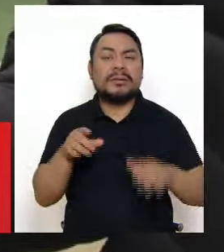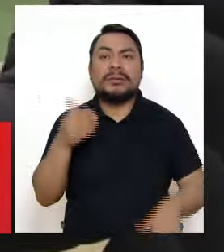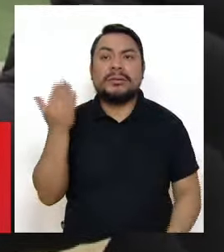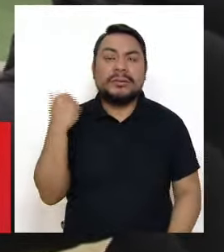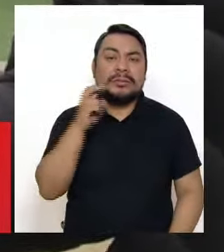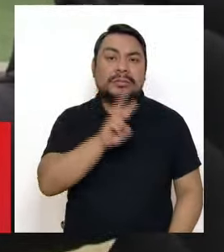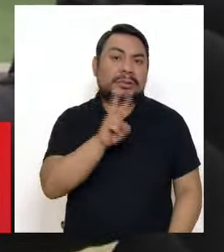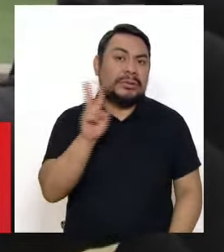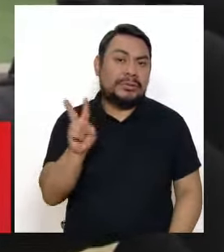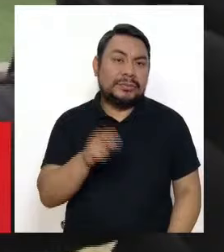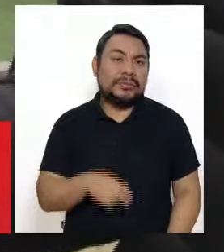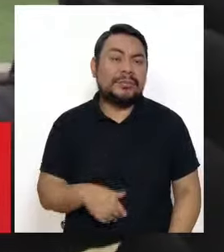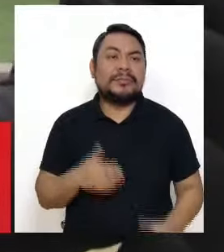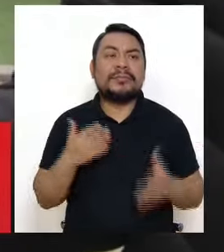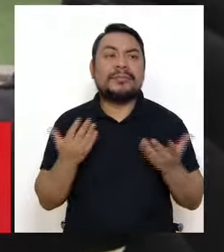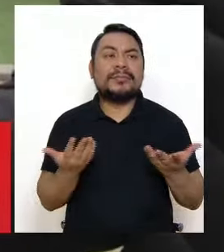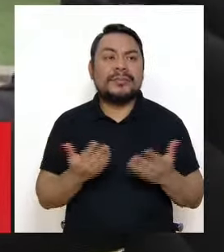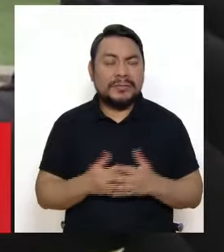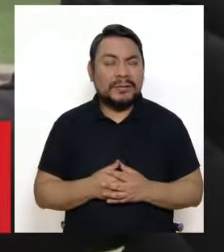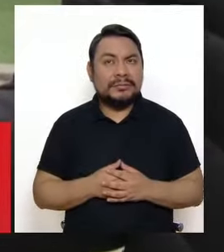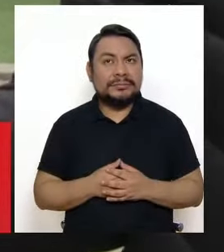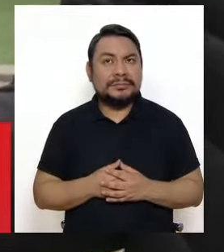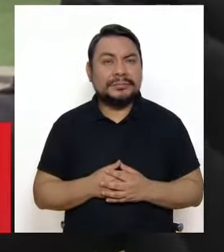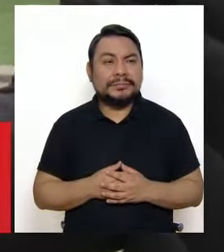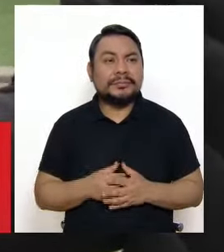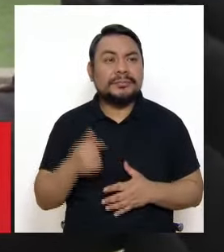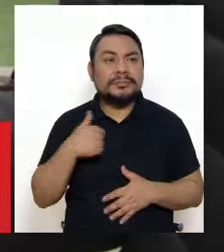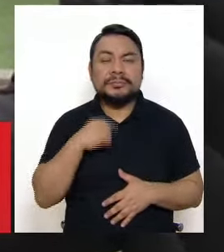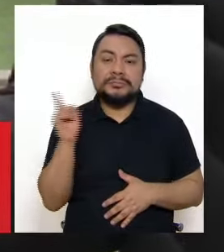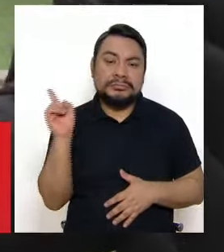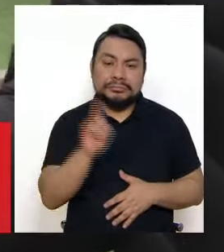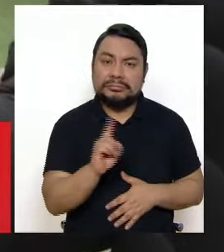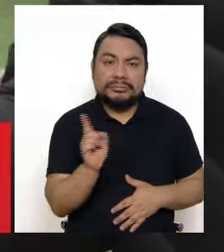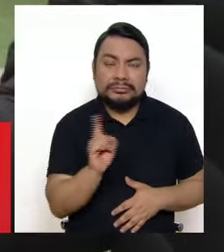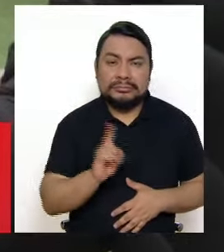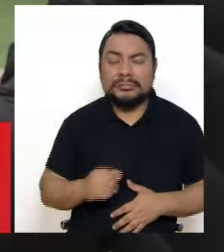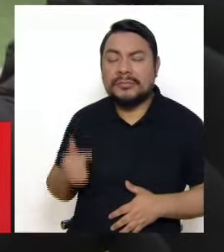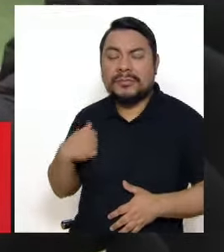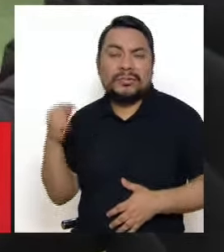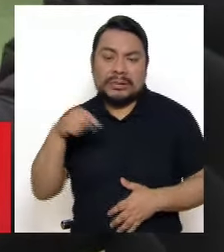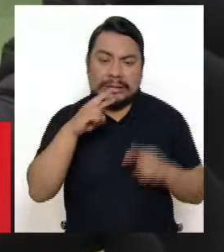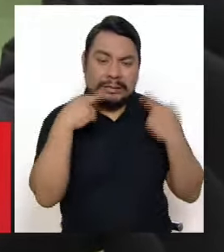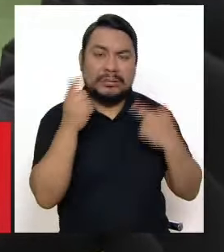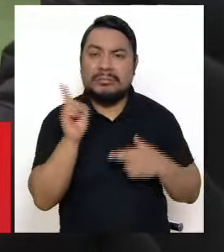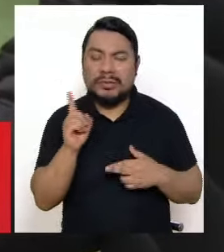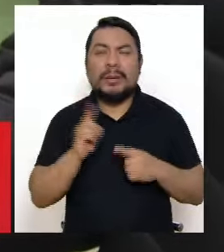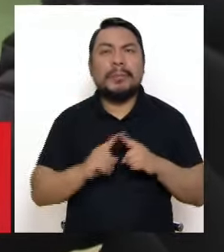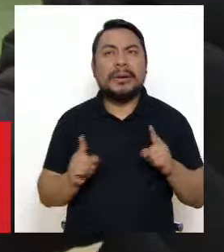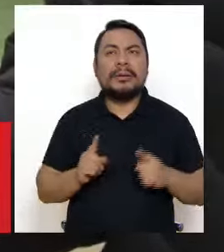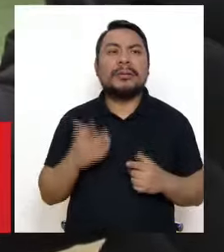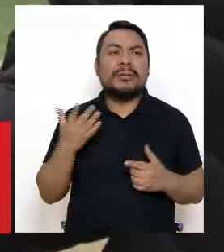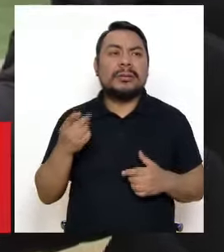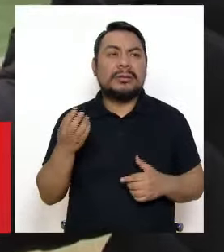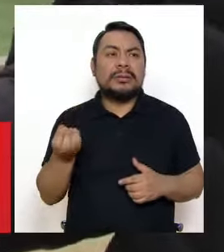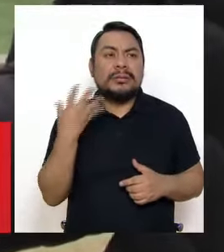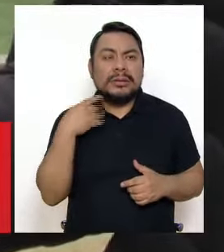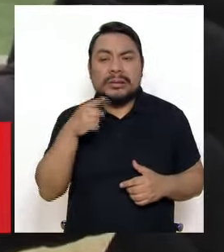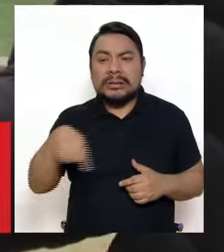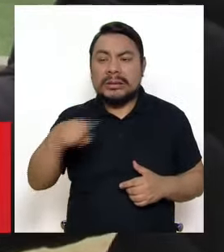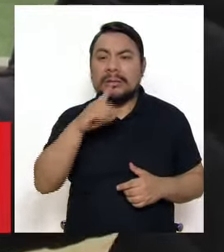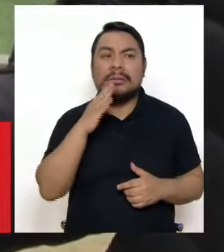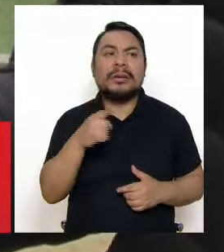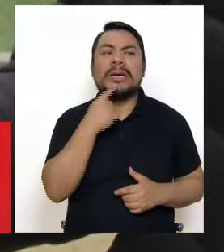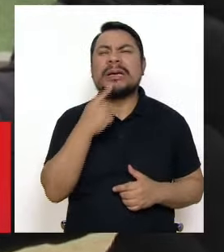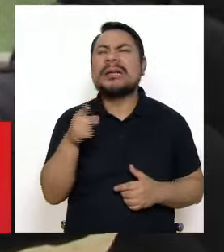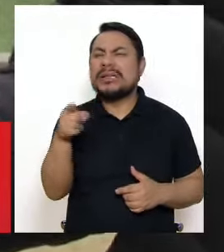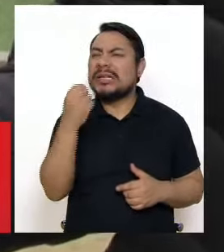22 donde bueno como yo no estoy presente No estuve presente se expresaron pues no al director